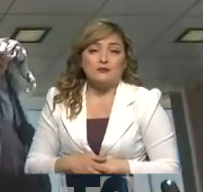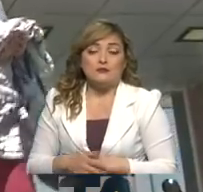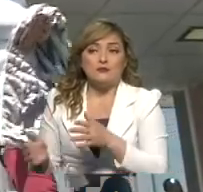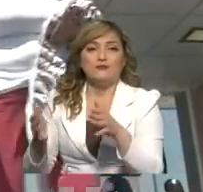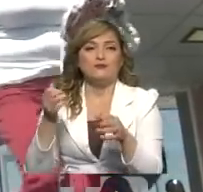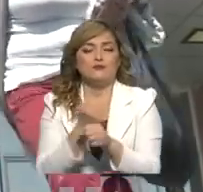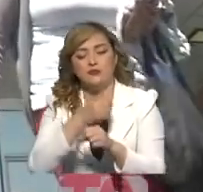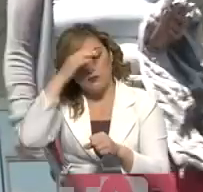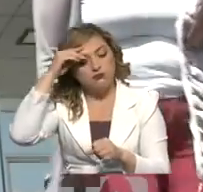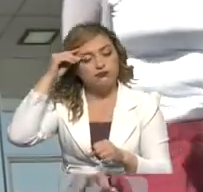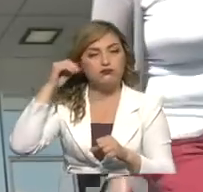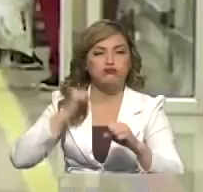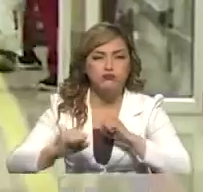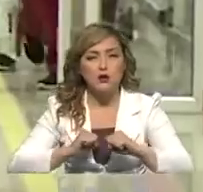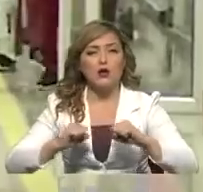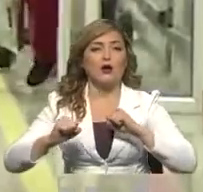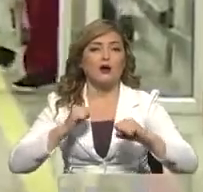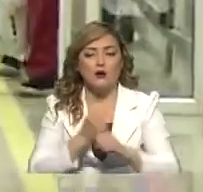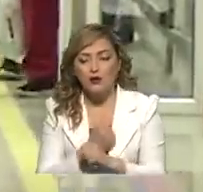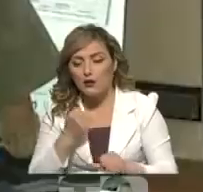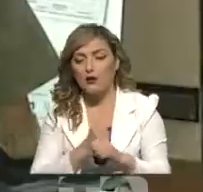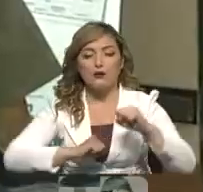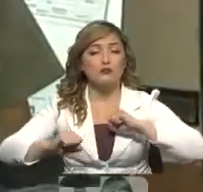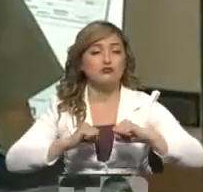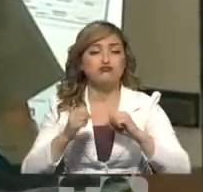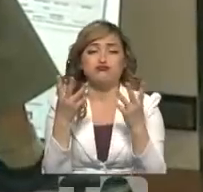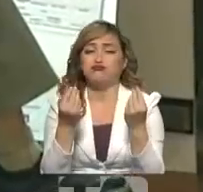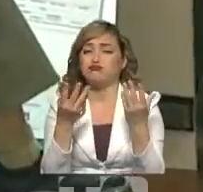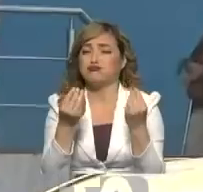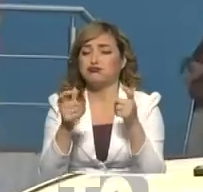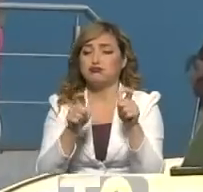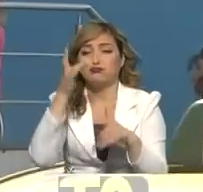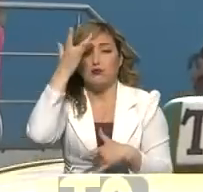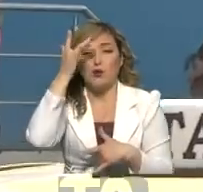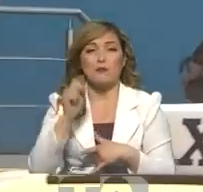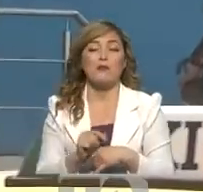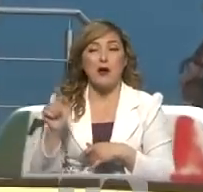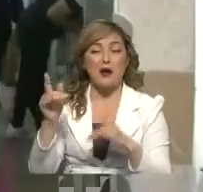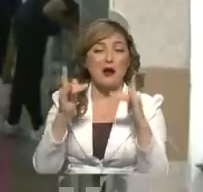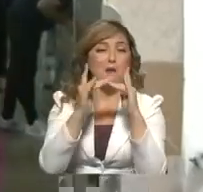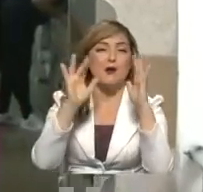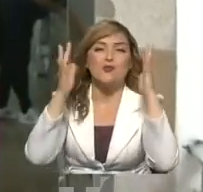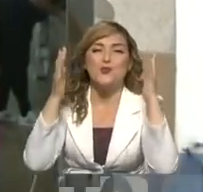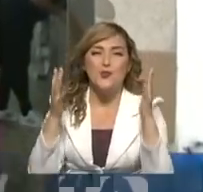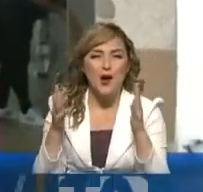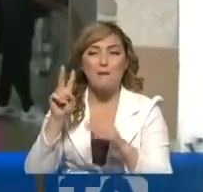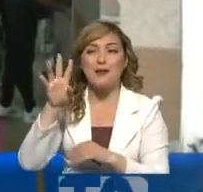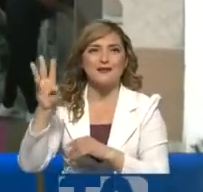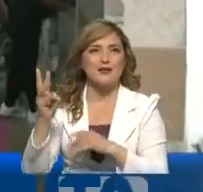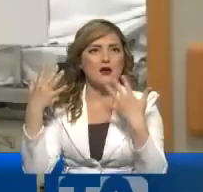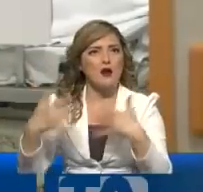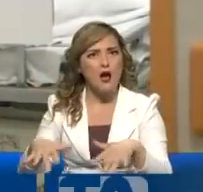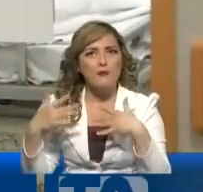Trabajando al límite de su capacidad, Ramos explica que actualmente hay 26 pacientes esperando cama en la unidad de cuidados